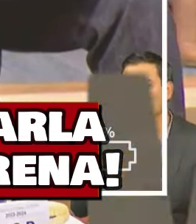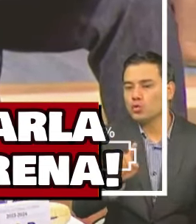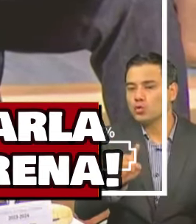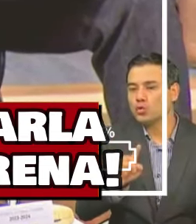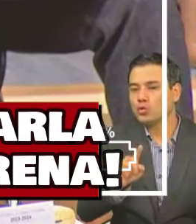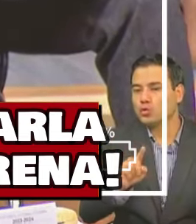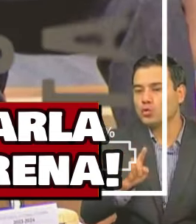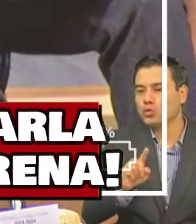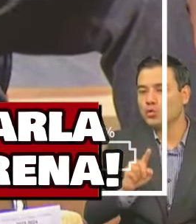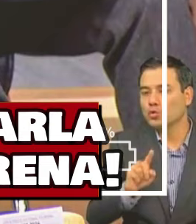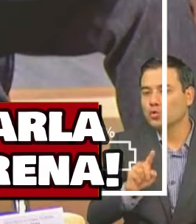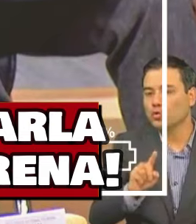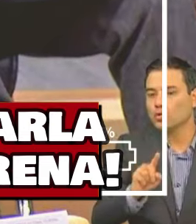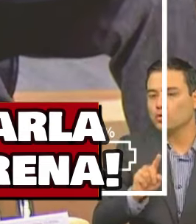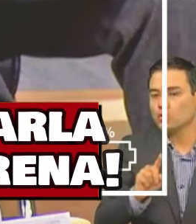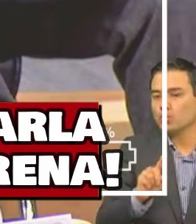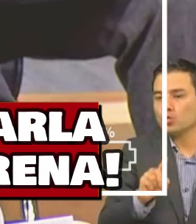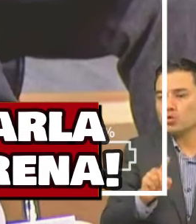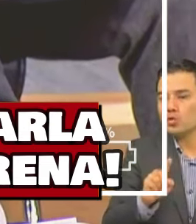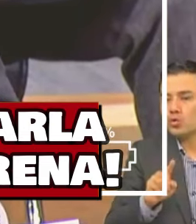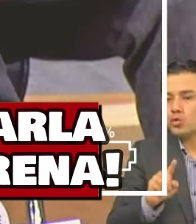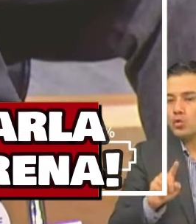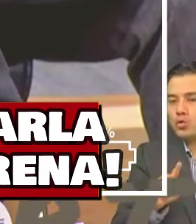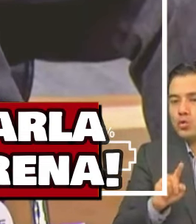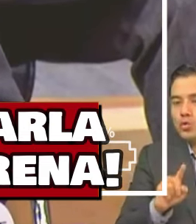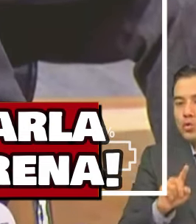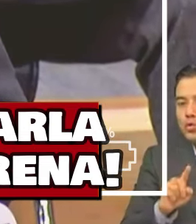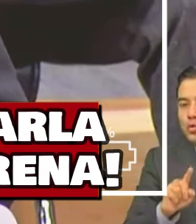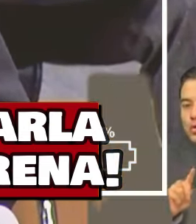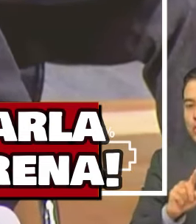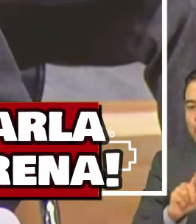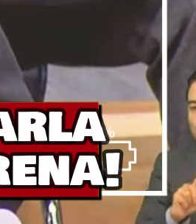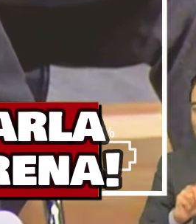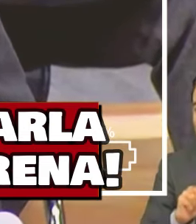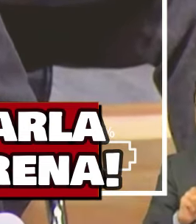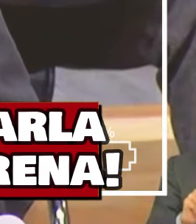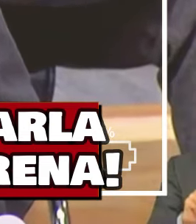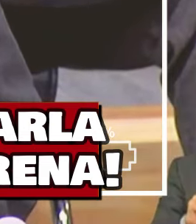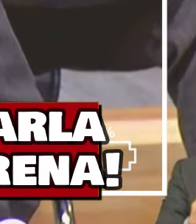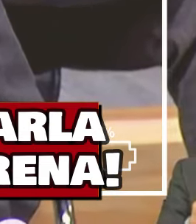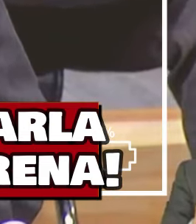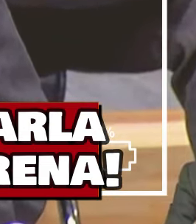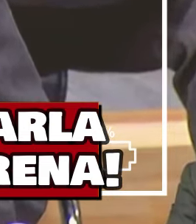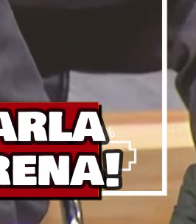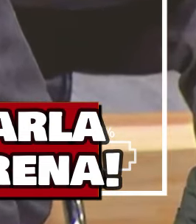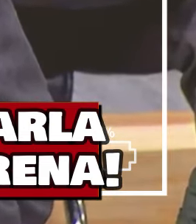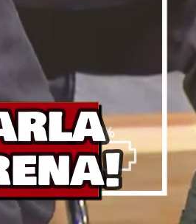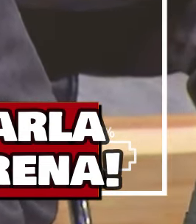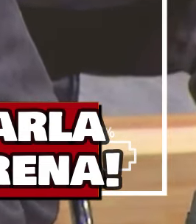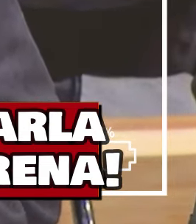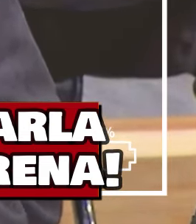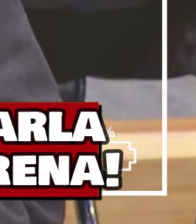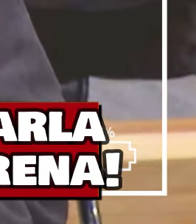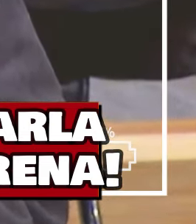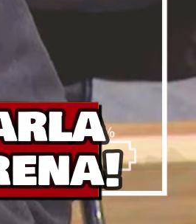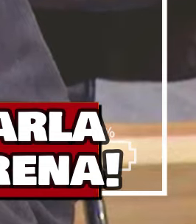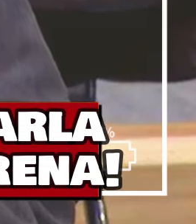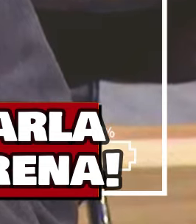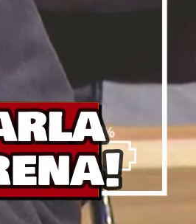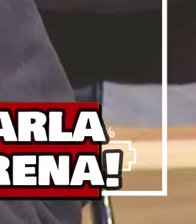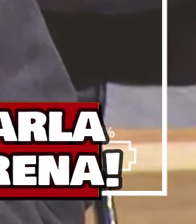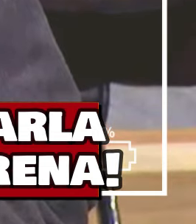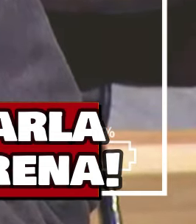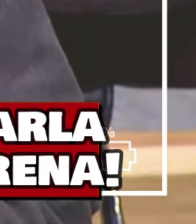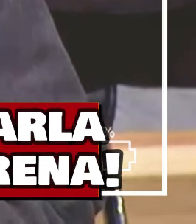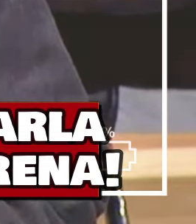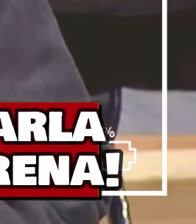las falacias de la prianista, el representante del PT, Gerardo Fernández Noroña, hizo una intervención breve, señalando que el INE, aunque recibió y emitió